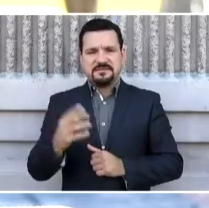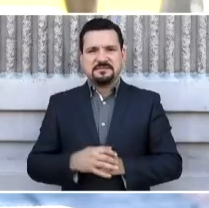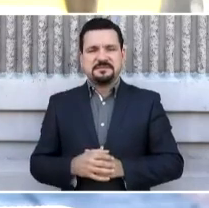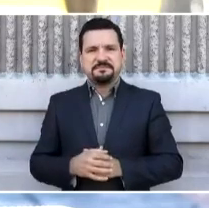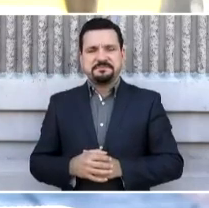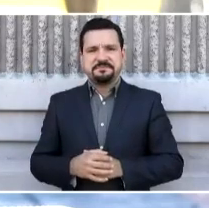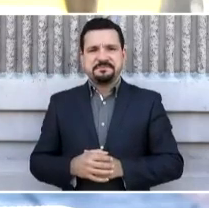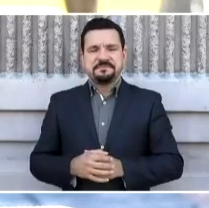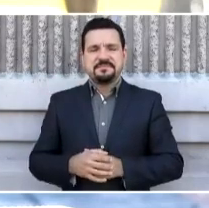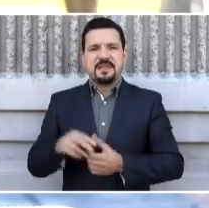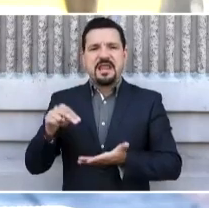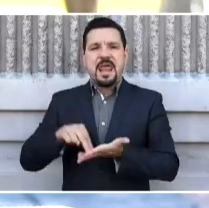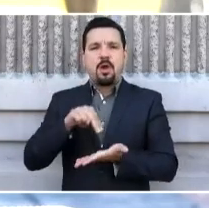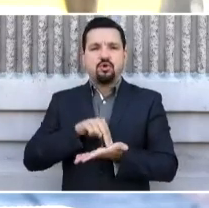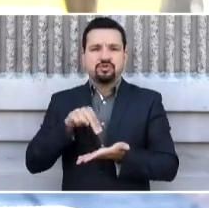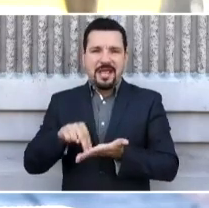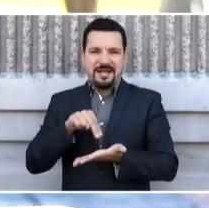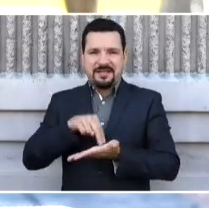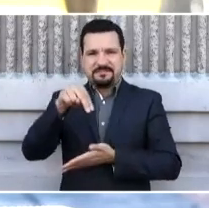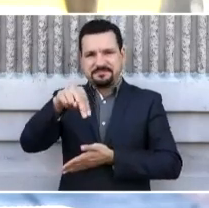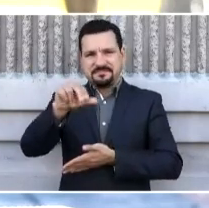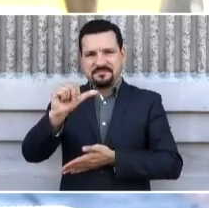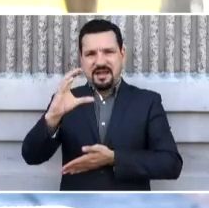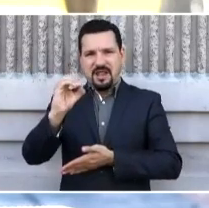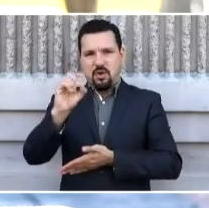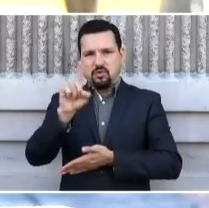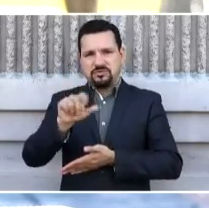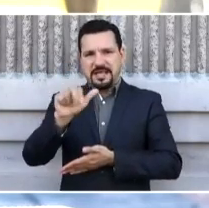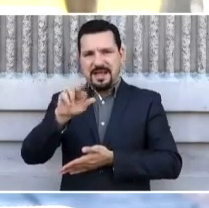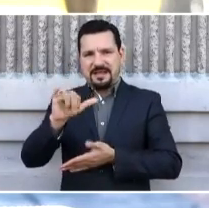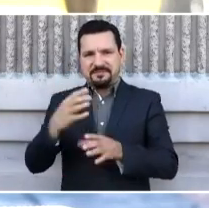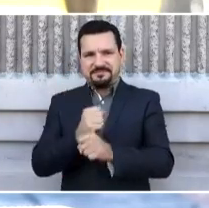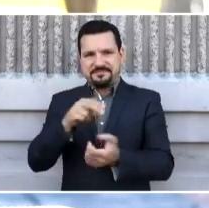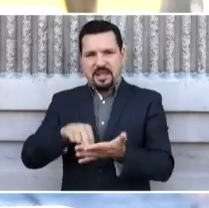Nacozari, que debuta también con un caso.